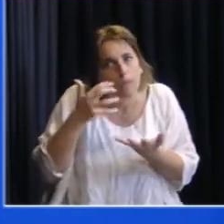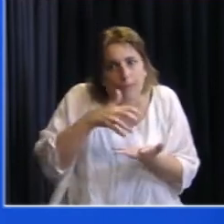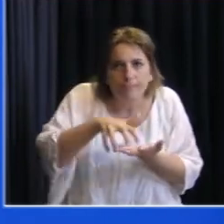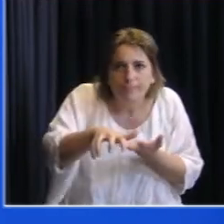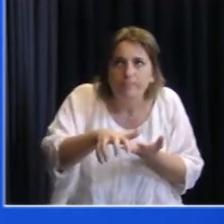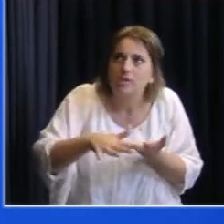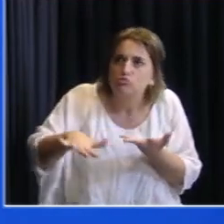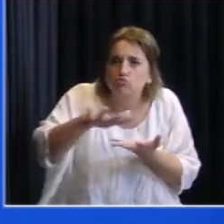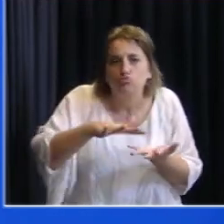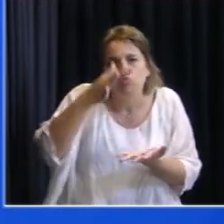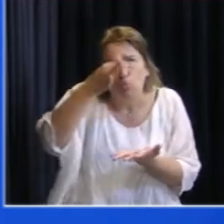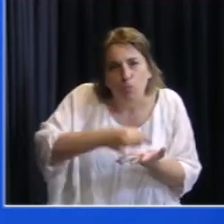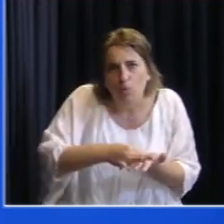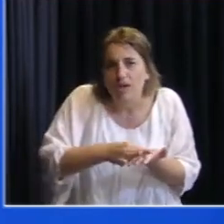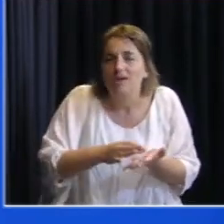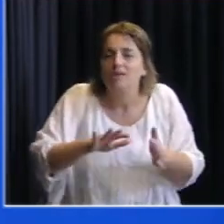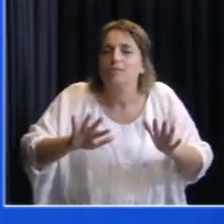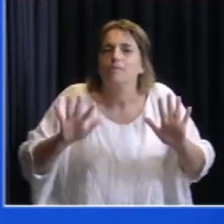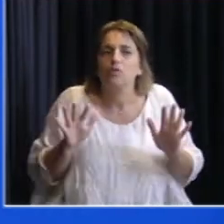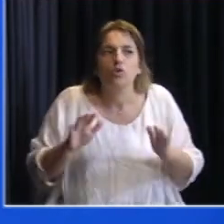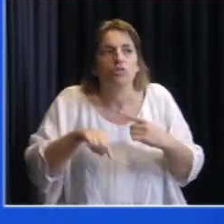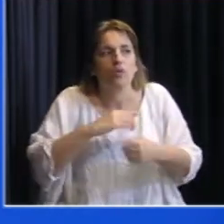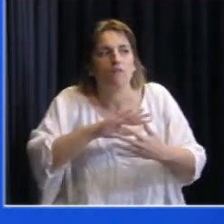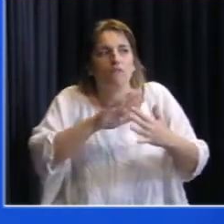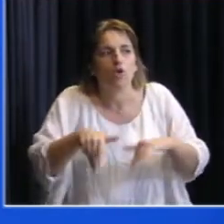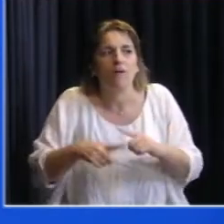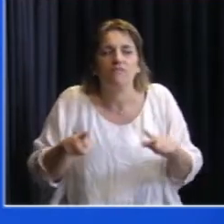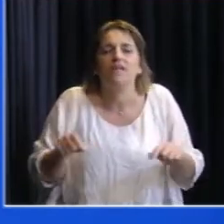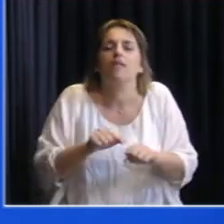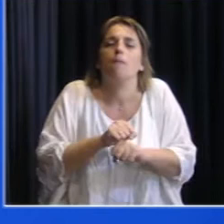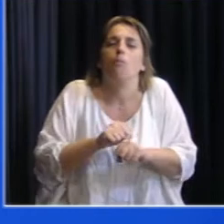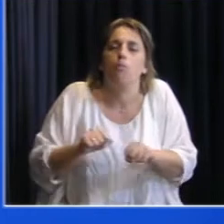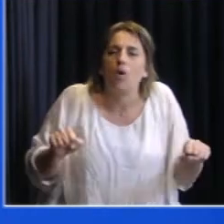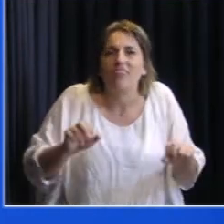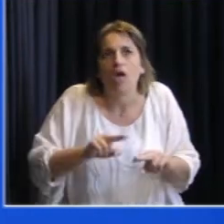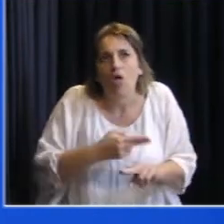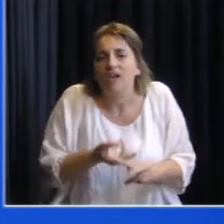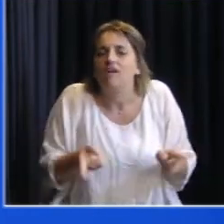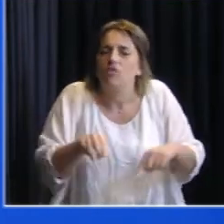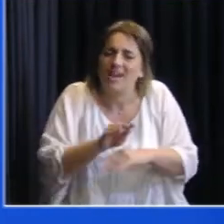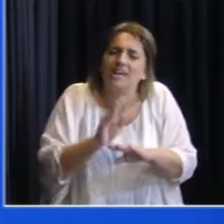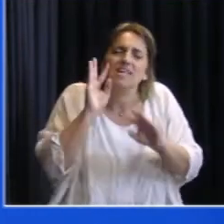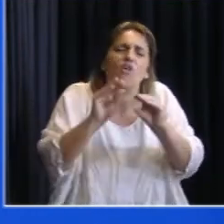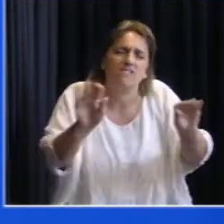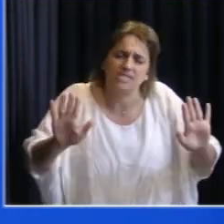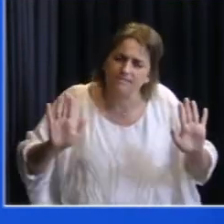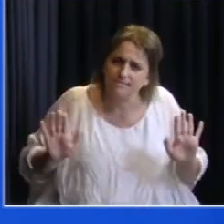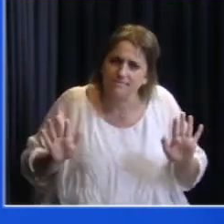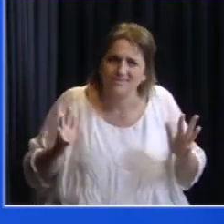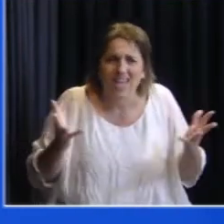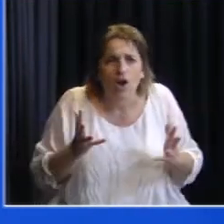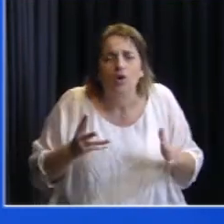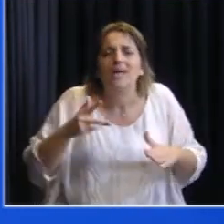zona geográfica y en la mano y en una manera distinta pueden volver a clase lo iremos informando hacemos